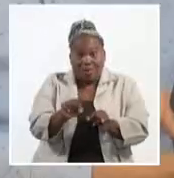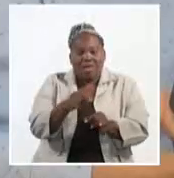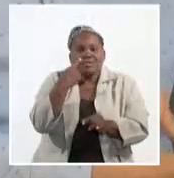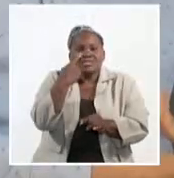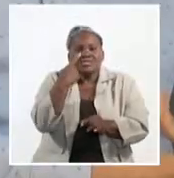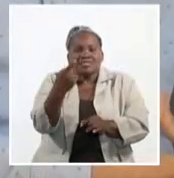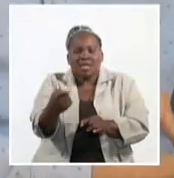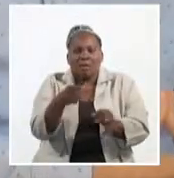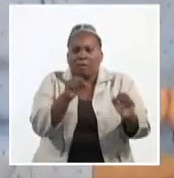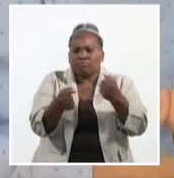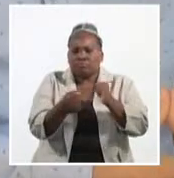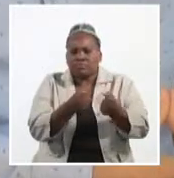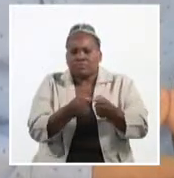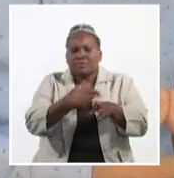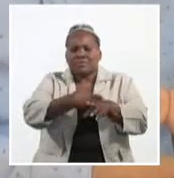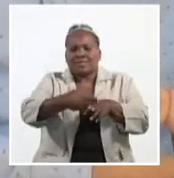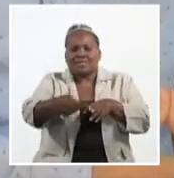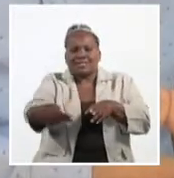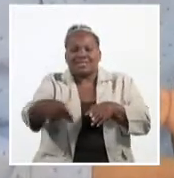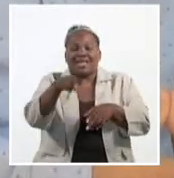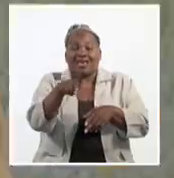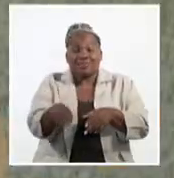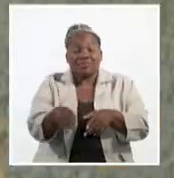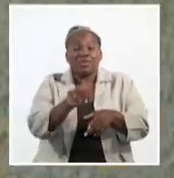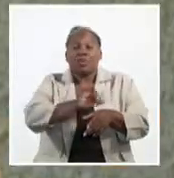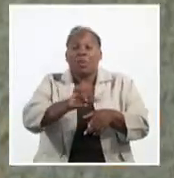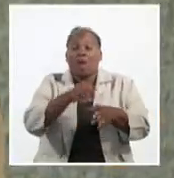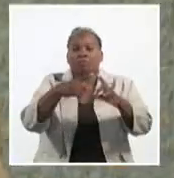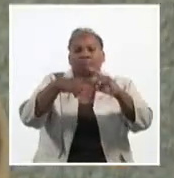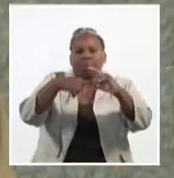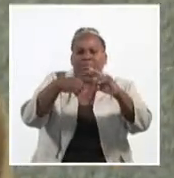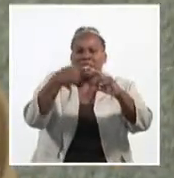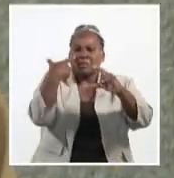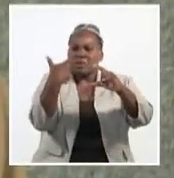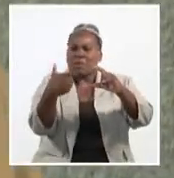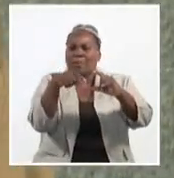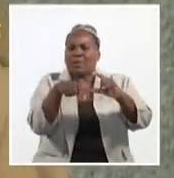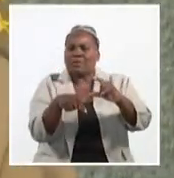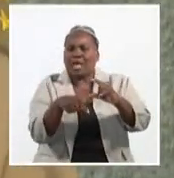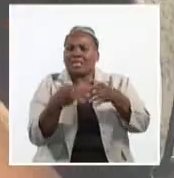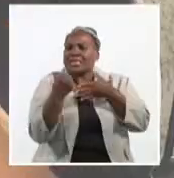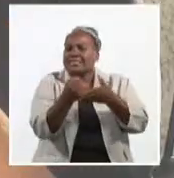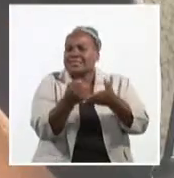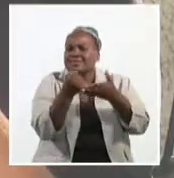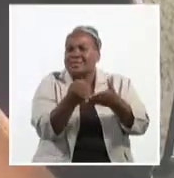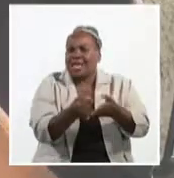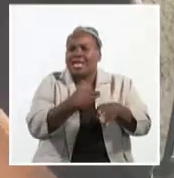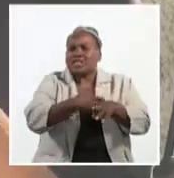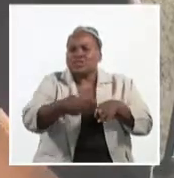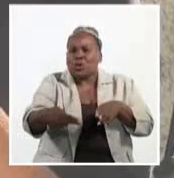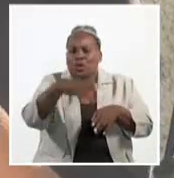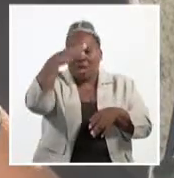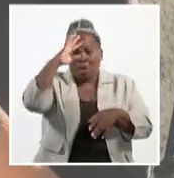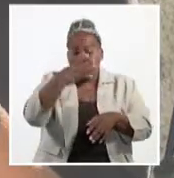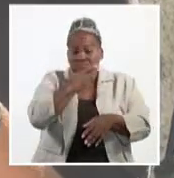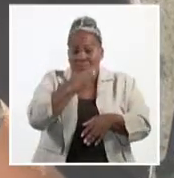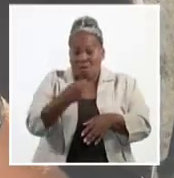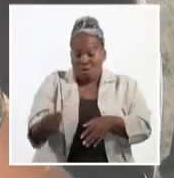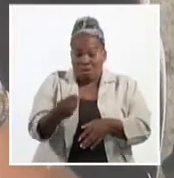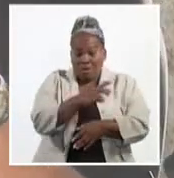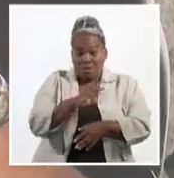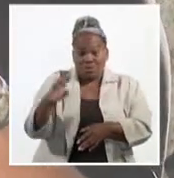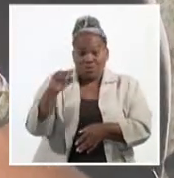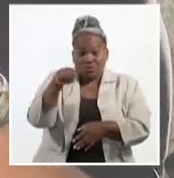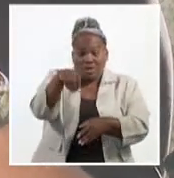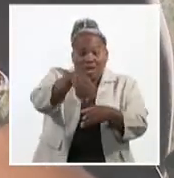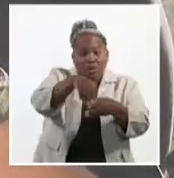género, el amplio universo empleado en la exposición del contenido y su aporte a la historiografía cubana de un joven revolucionario que formó parte